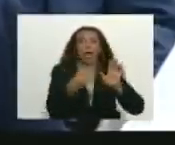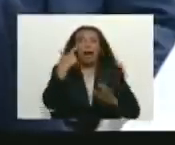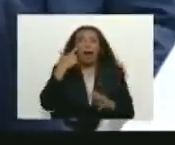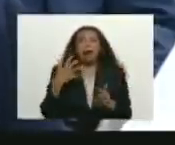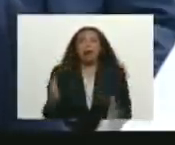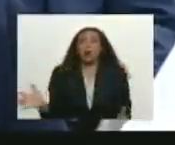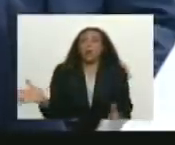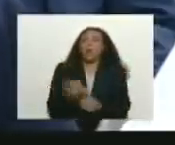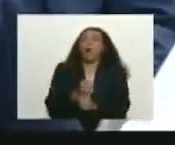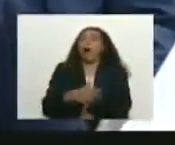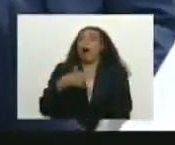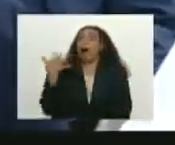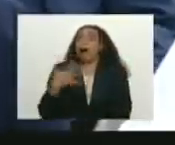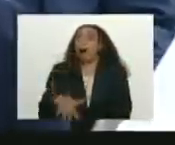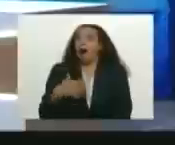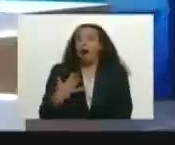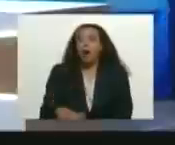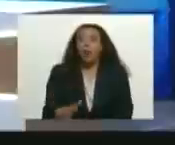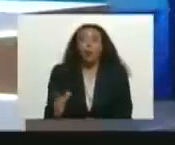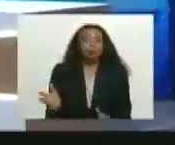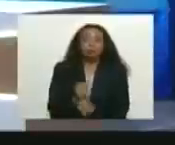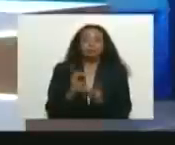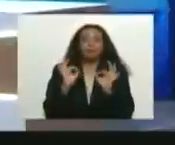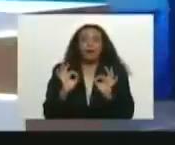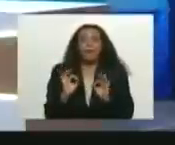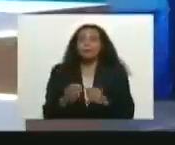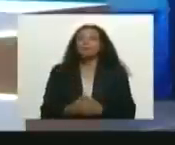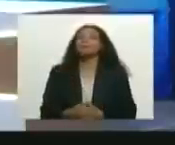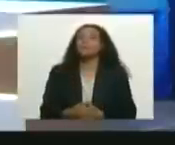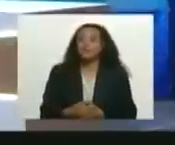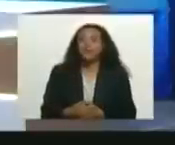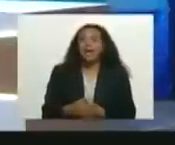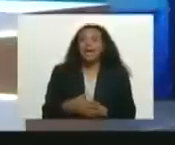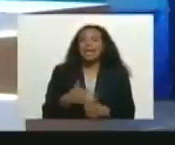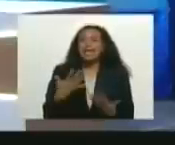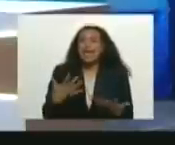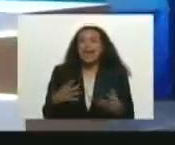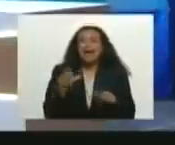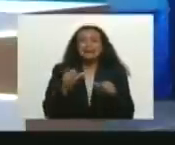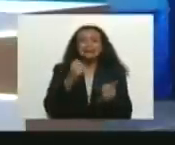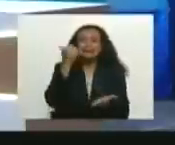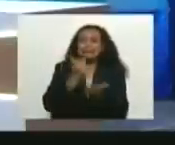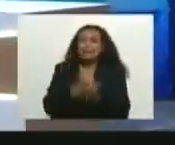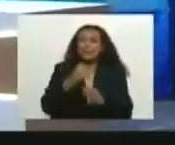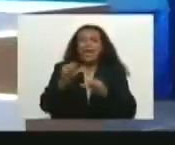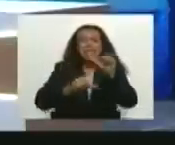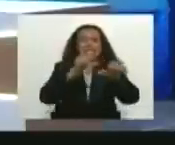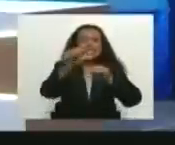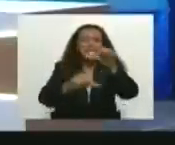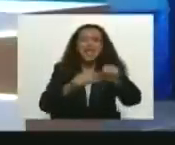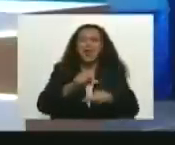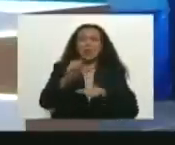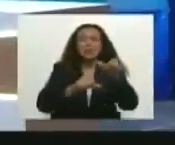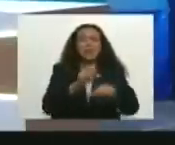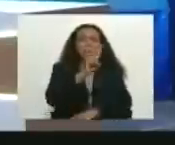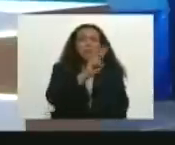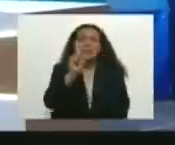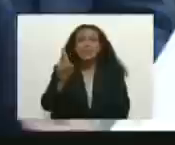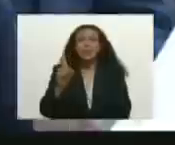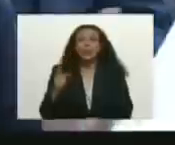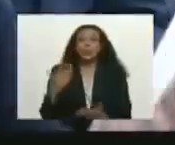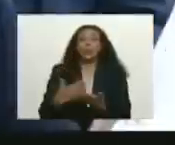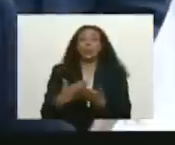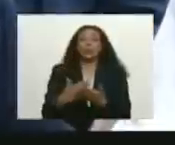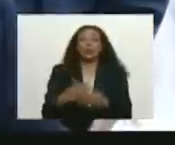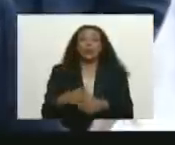inalcanzable. El día que se haga eso, inalcanzable ya. Queda sellado el siglo XXI para el resto del siglo. Así es, bueno, ya